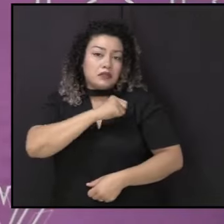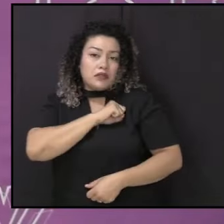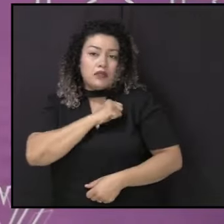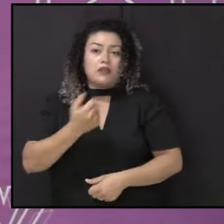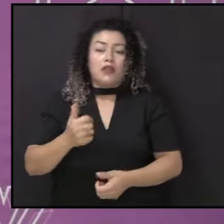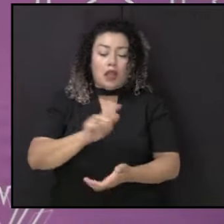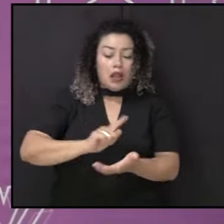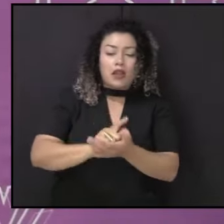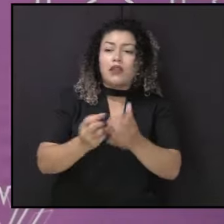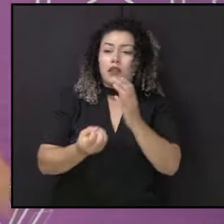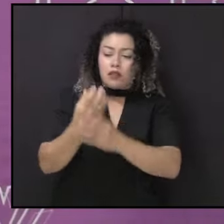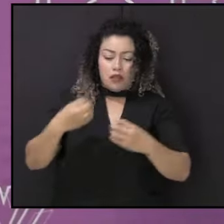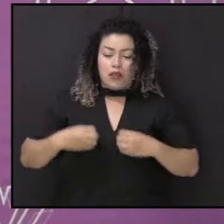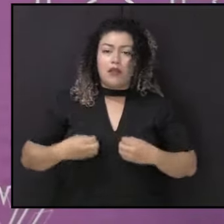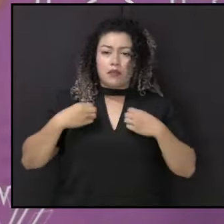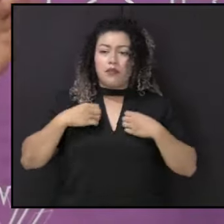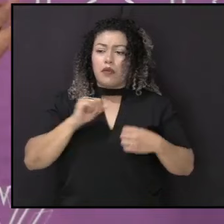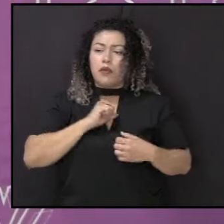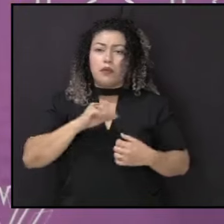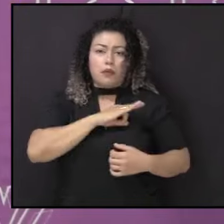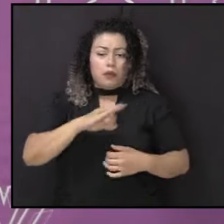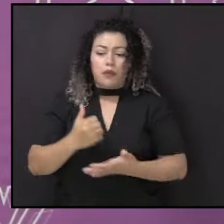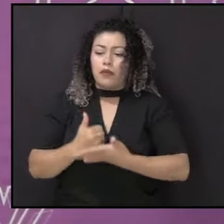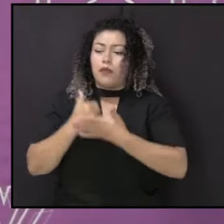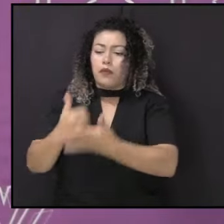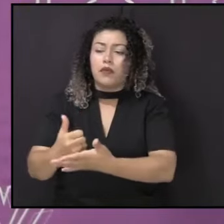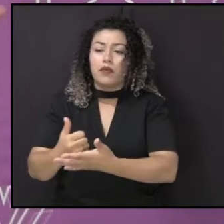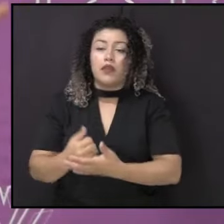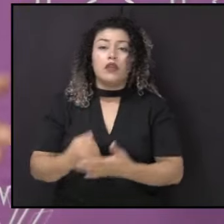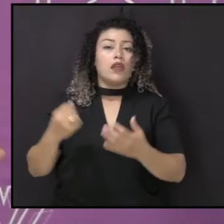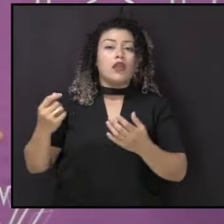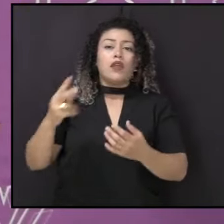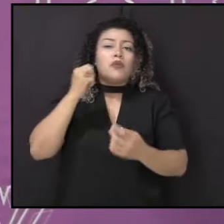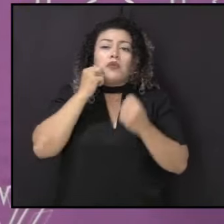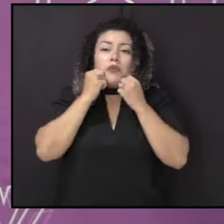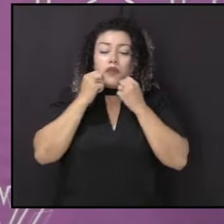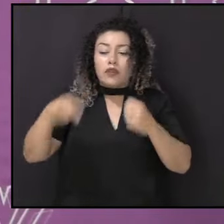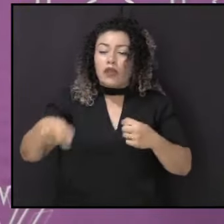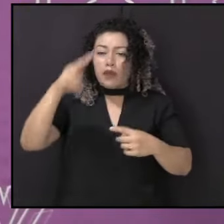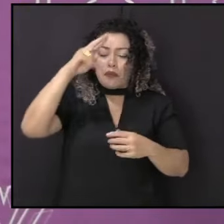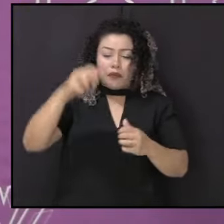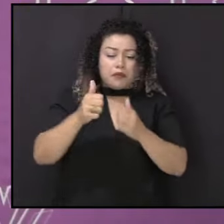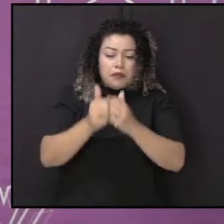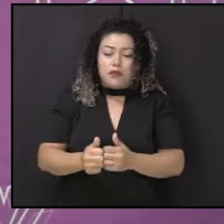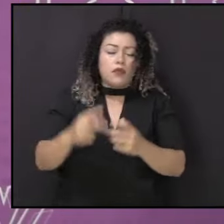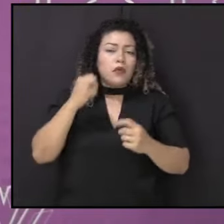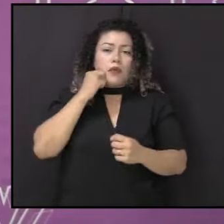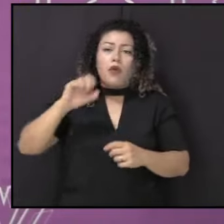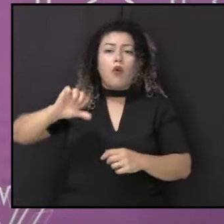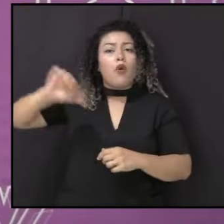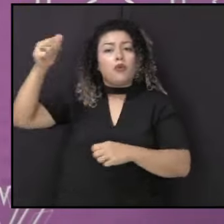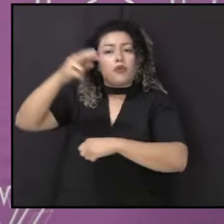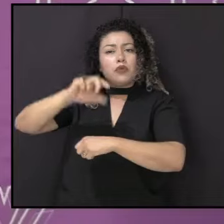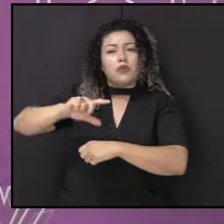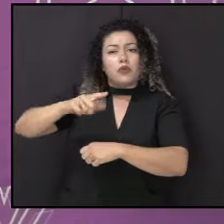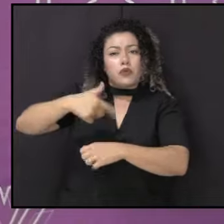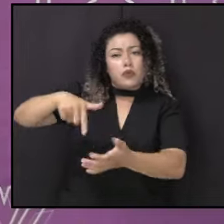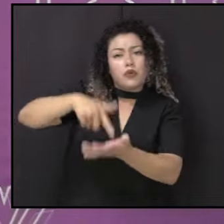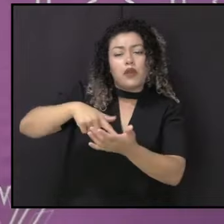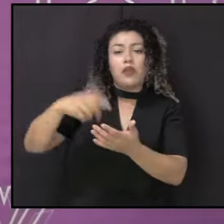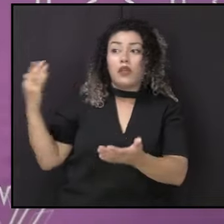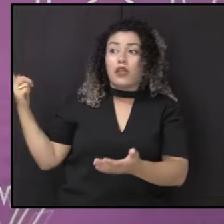derechos humanos más básicos, sin importar la situación migratoria en la que estén. Porque muchas veces por miedo no quieren